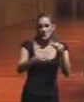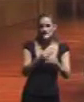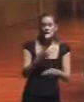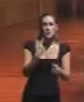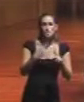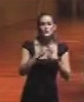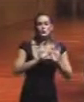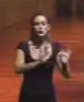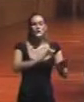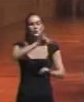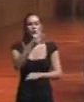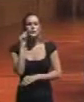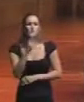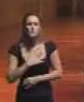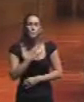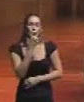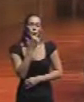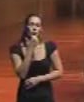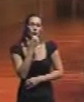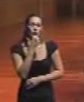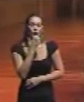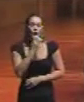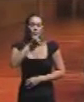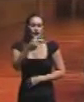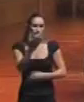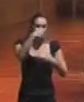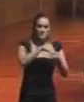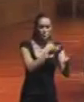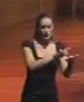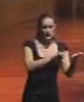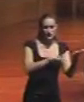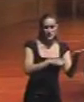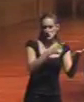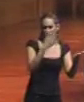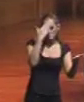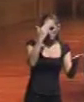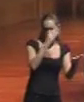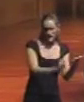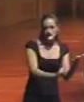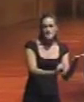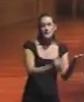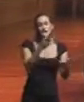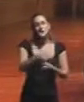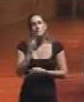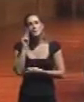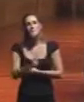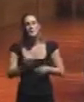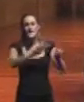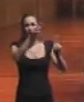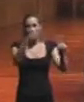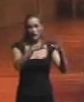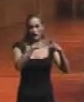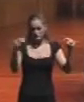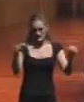puntuales pueden ser encontradas en la edición impresa del ejemplar de la memoria, y pueden consultar, si así lo desean también, en la página